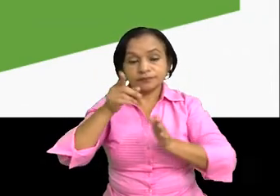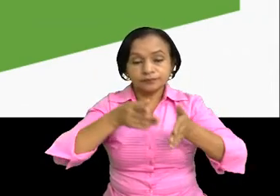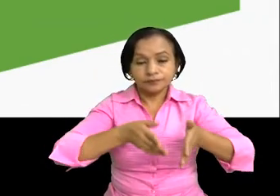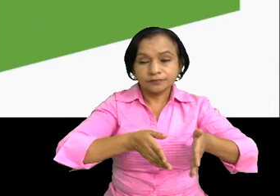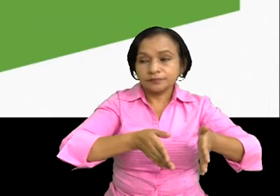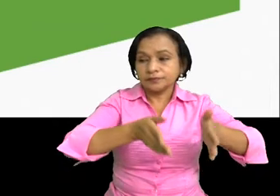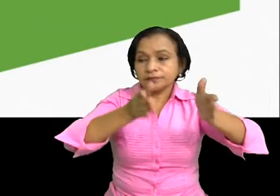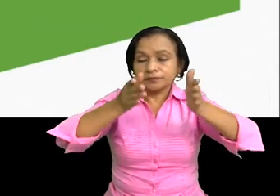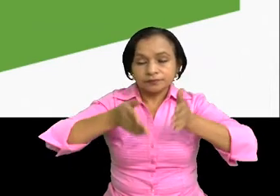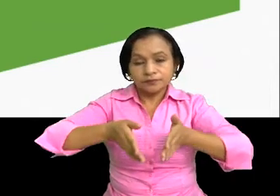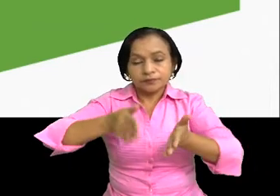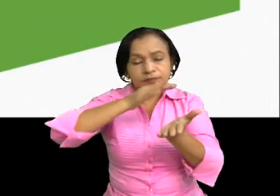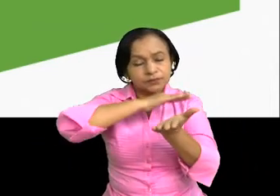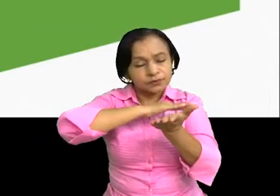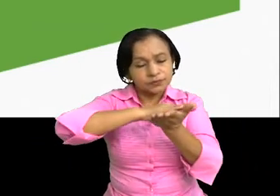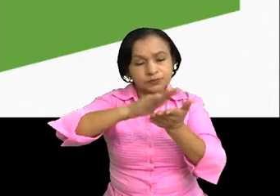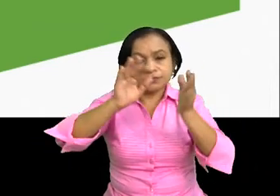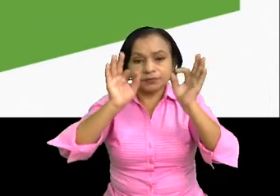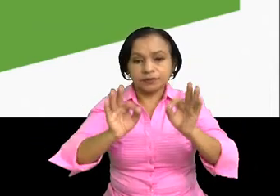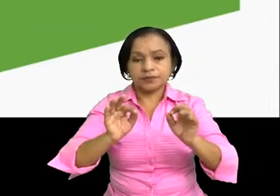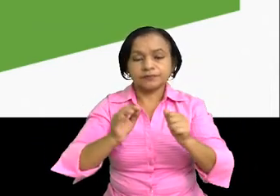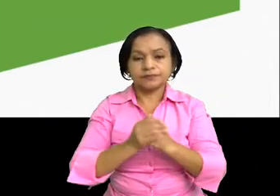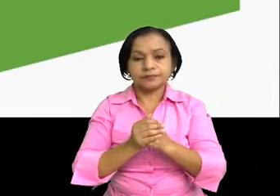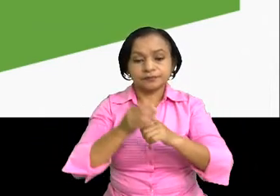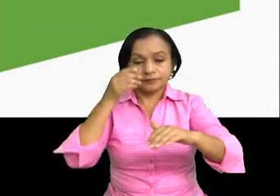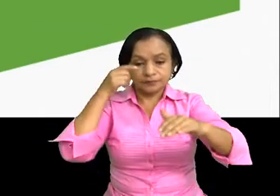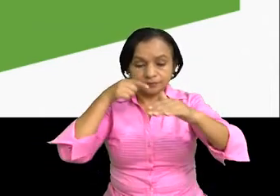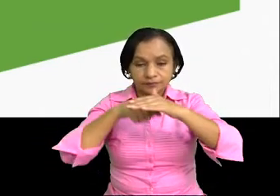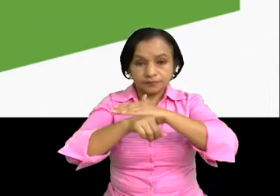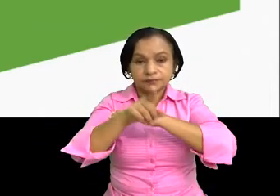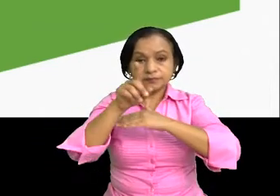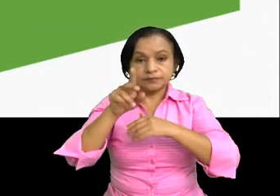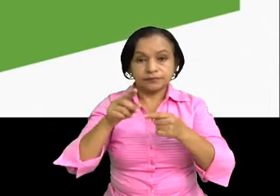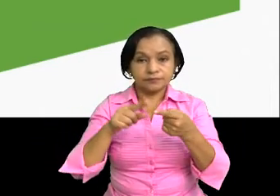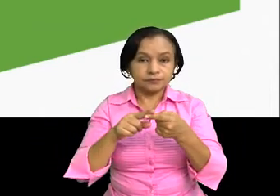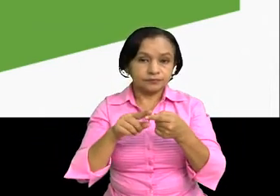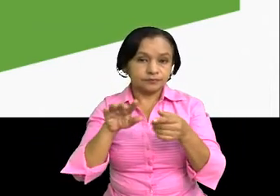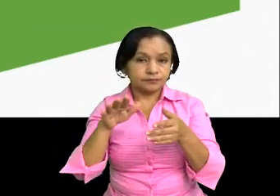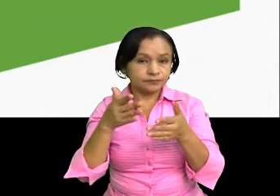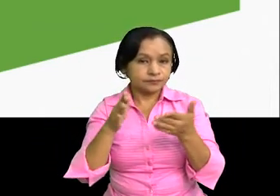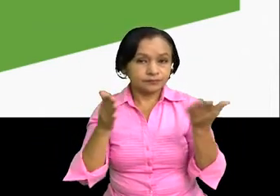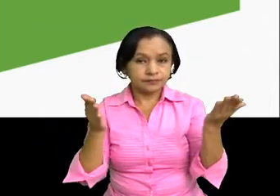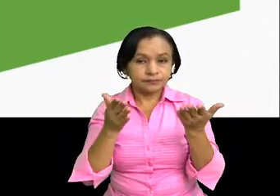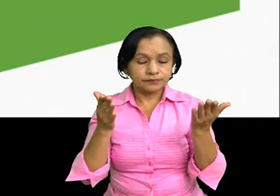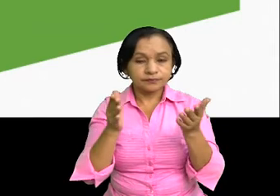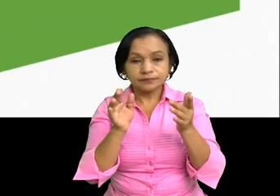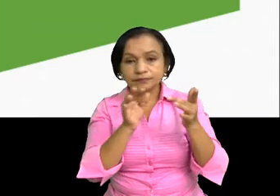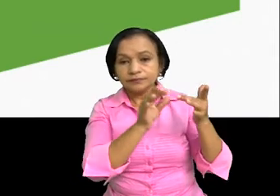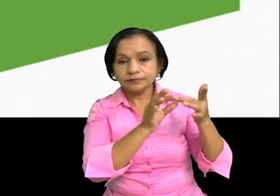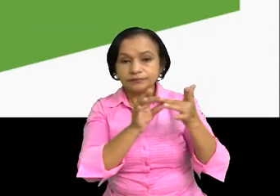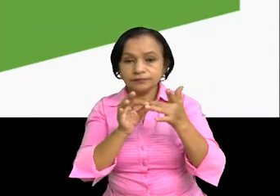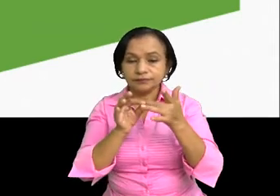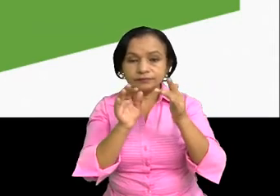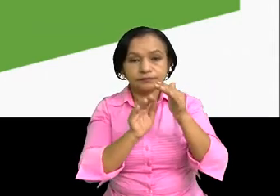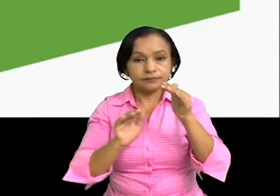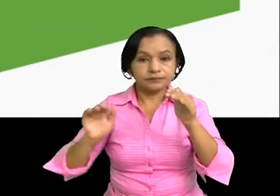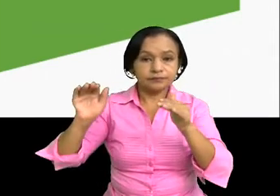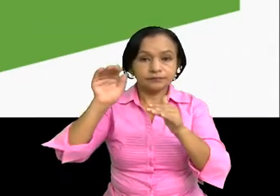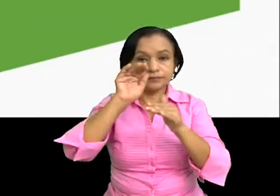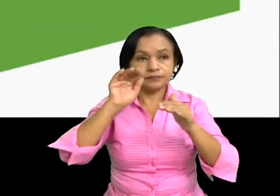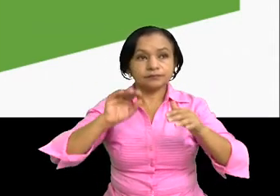pavimentada. Si la meta del 20 es una meta alta,